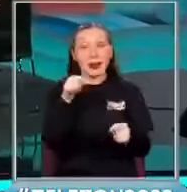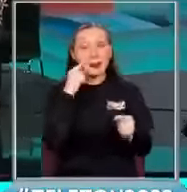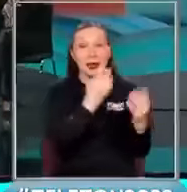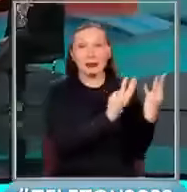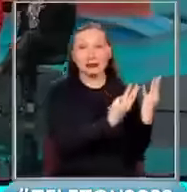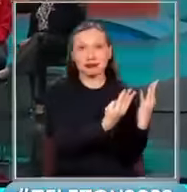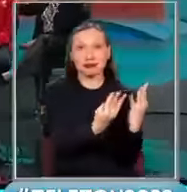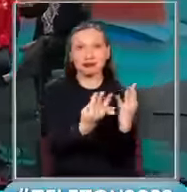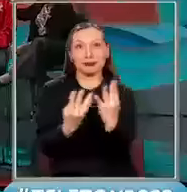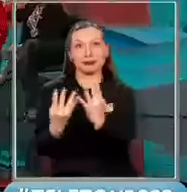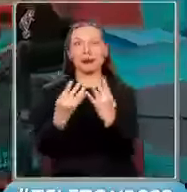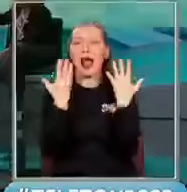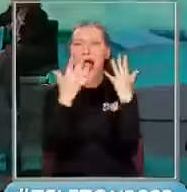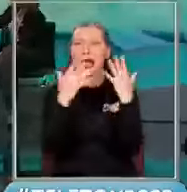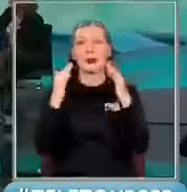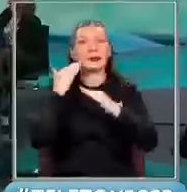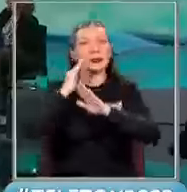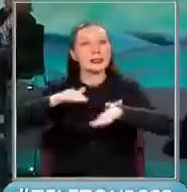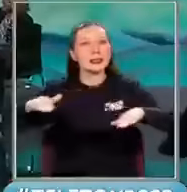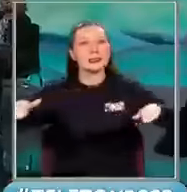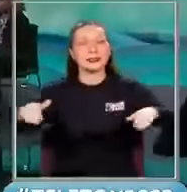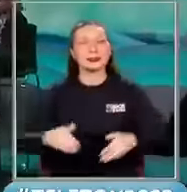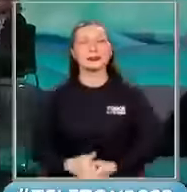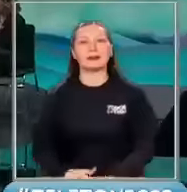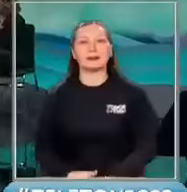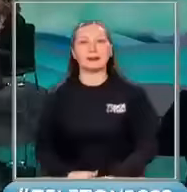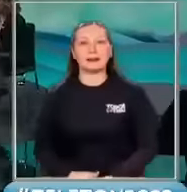es el aplauso para ellos.